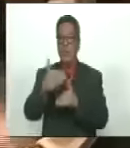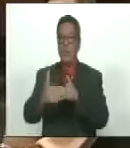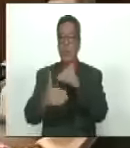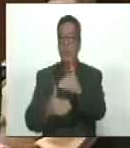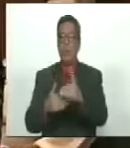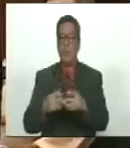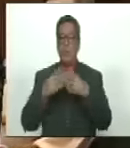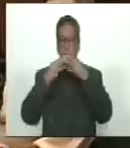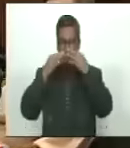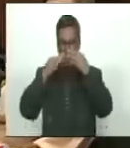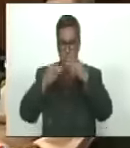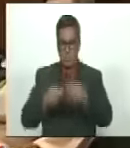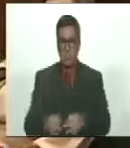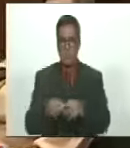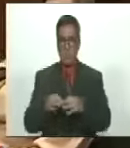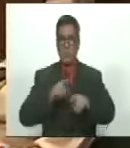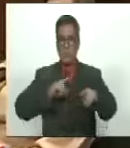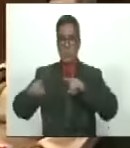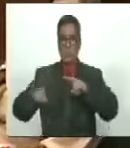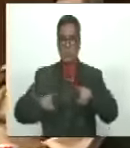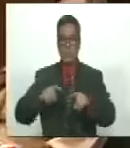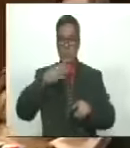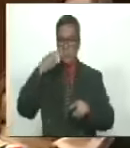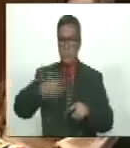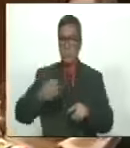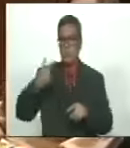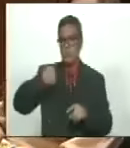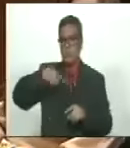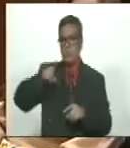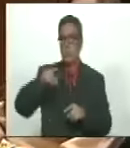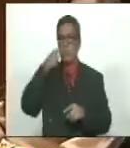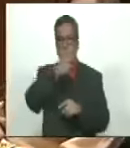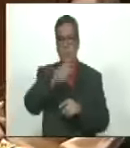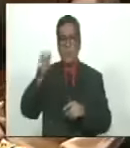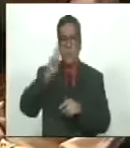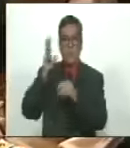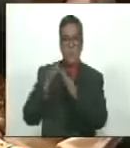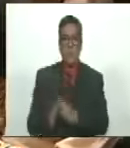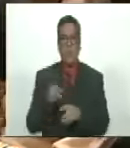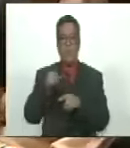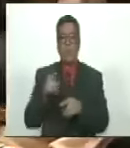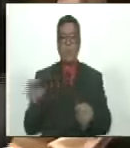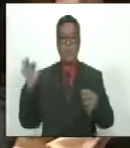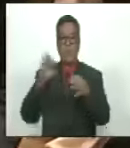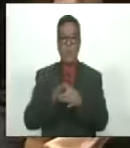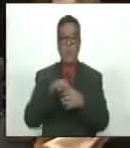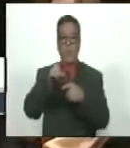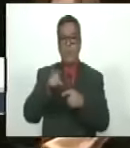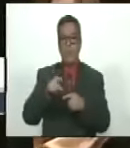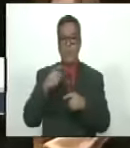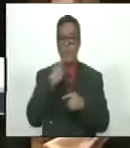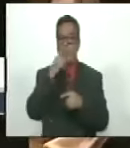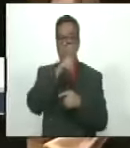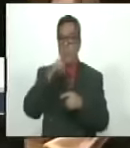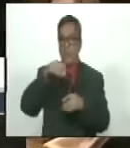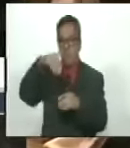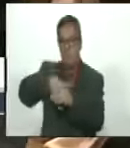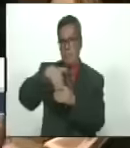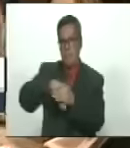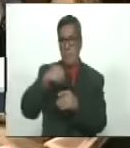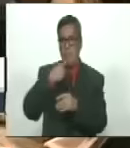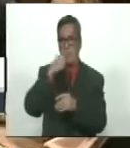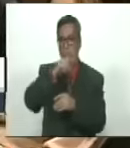para garantizar el mandato que ciertamente tiene el pueblo de Venezuela de forma vinculante a través del referéndum